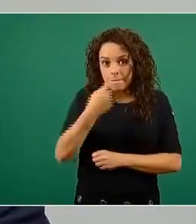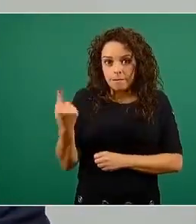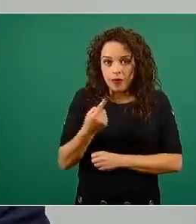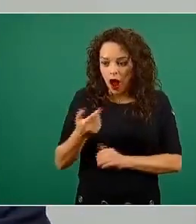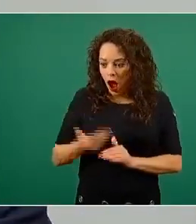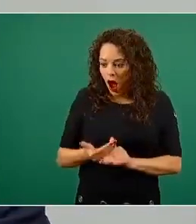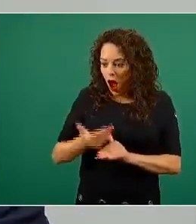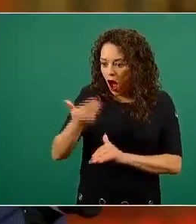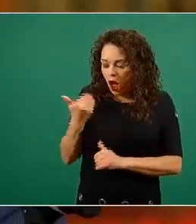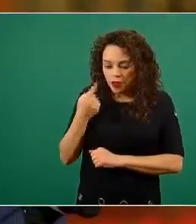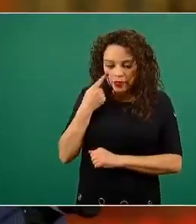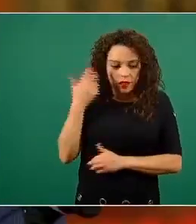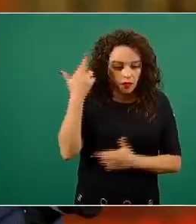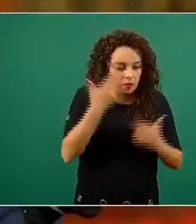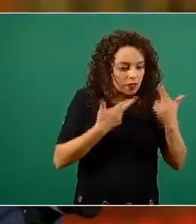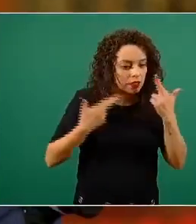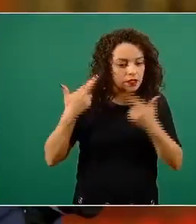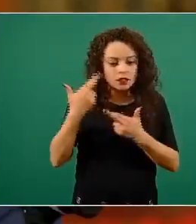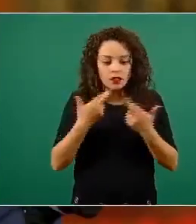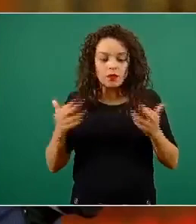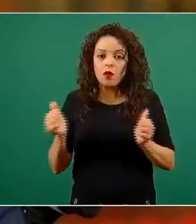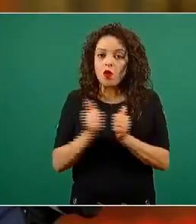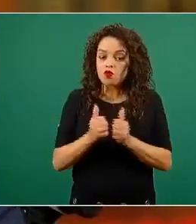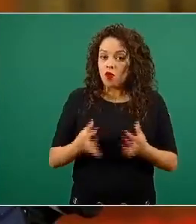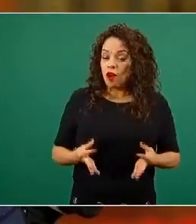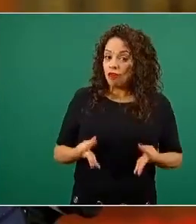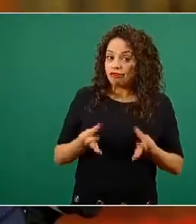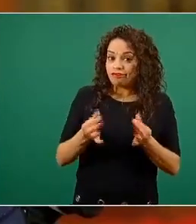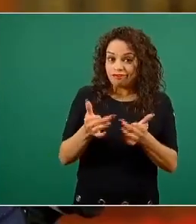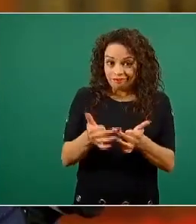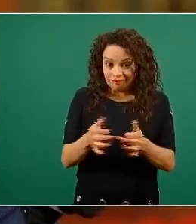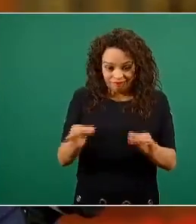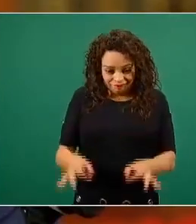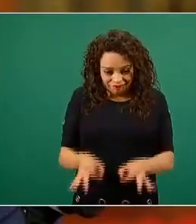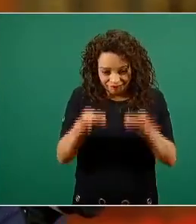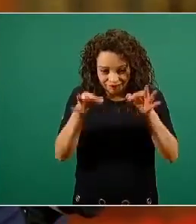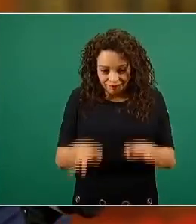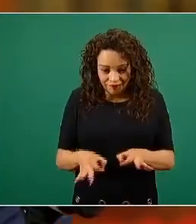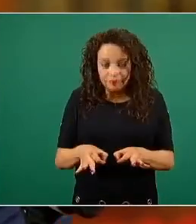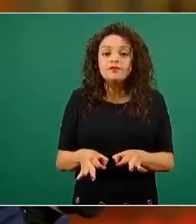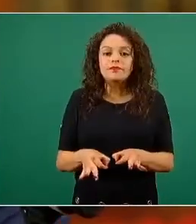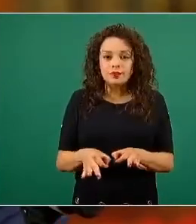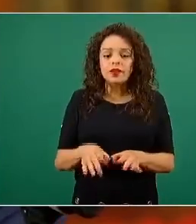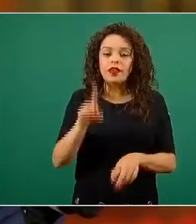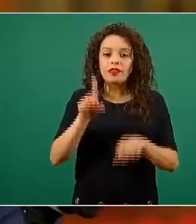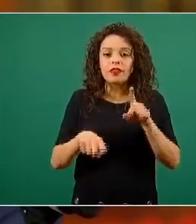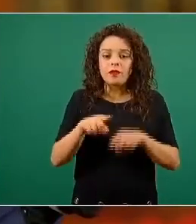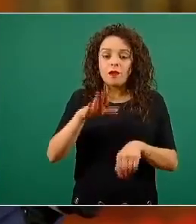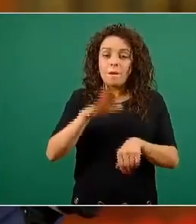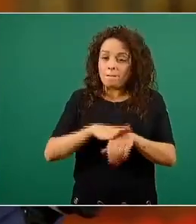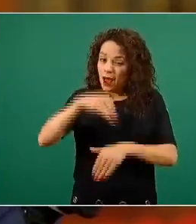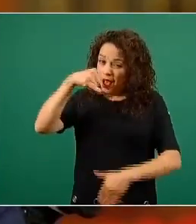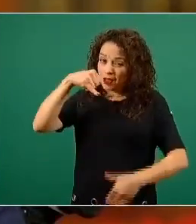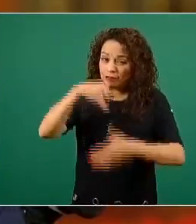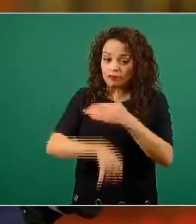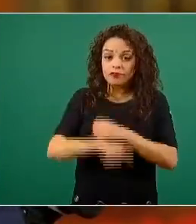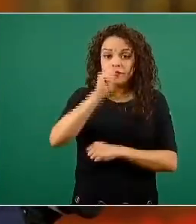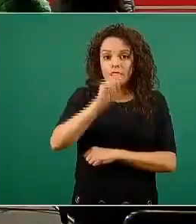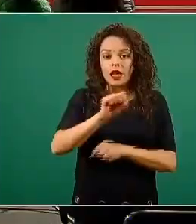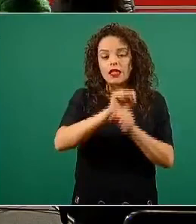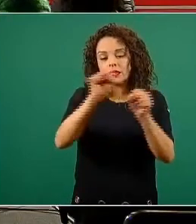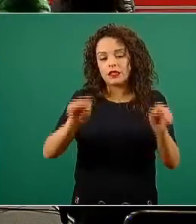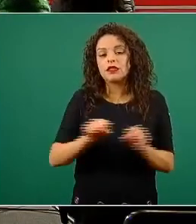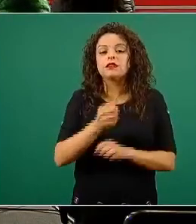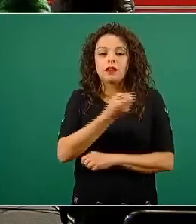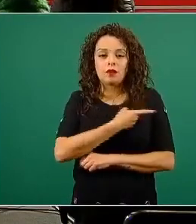y eficiente a la epidemia al mismo tiempo que se profundiza la transformación del sistema de salud mexicano. ¿Cómo? A